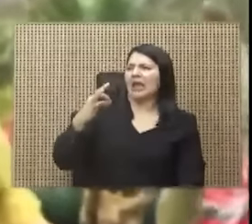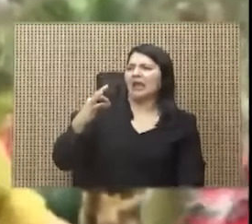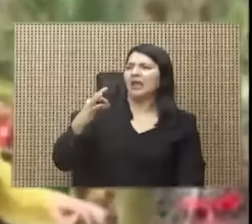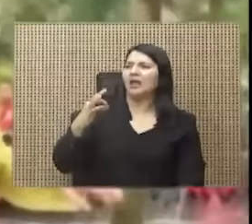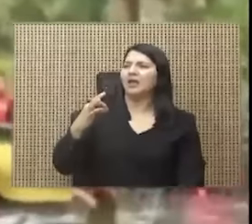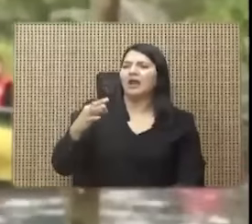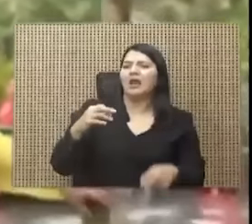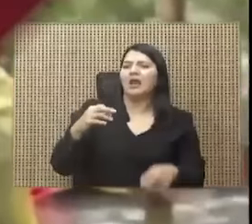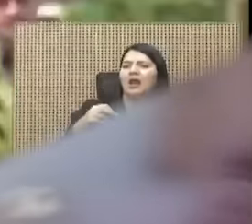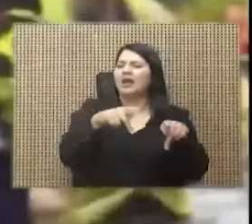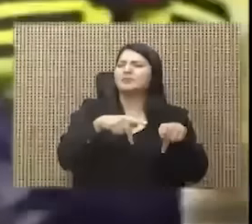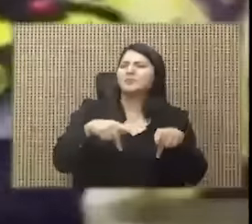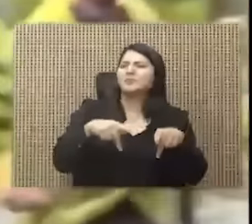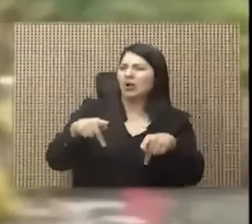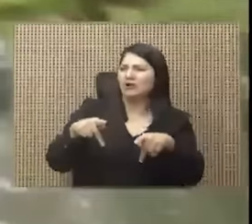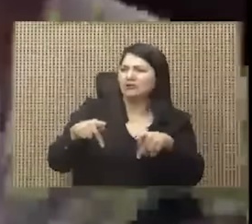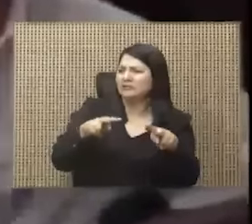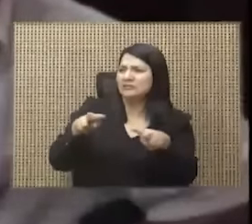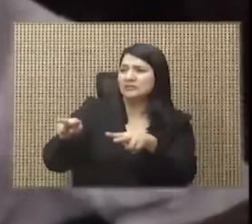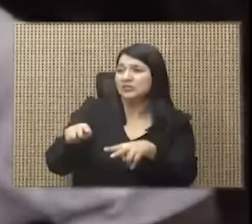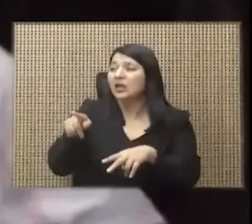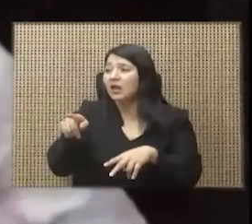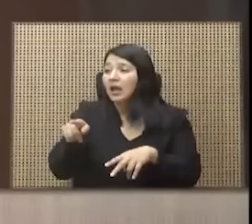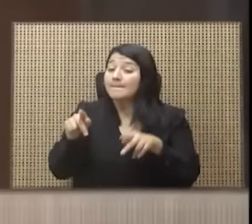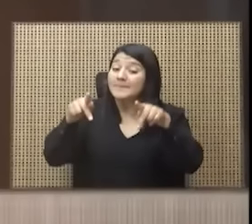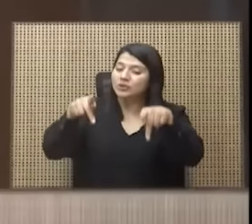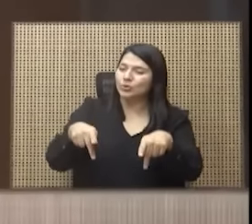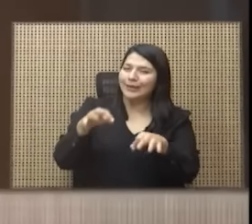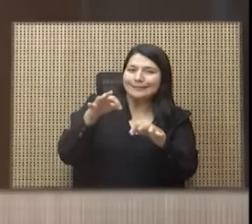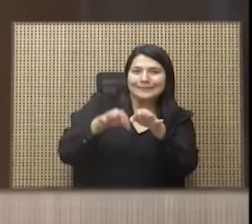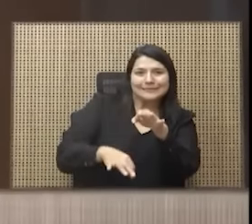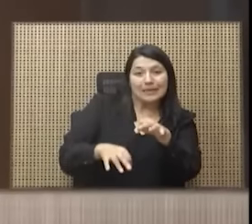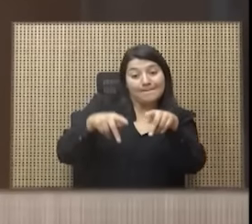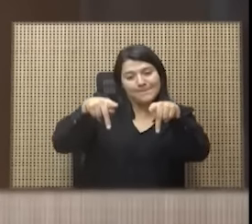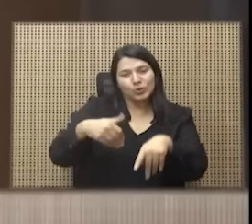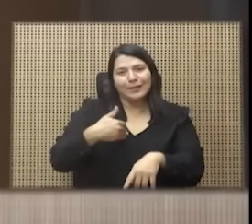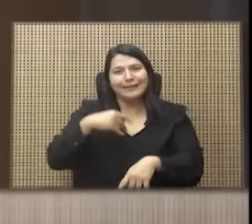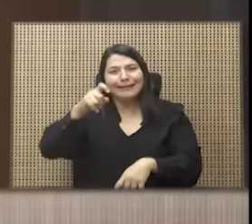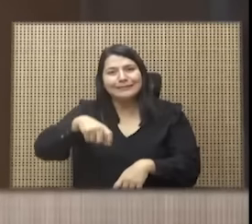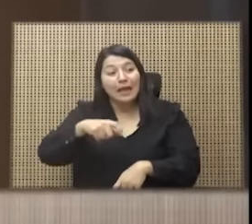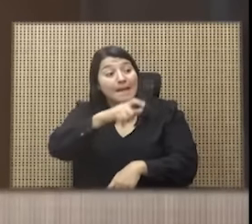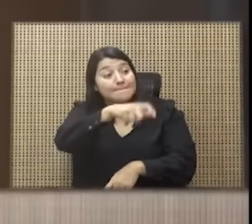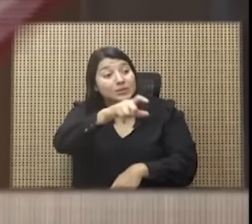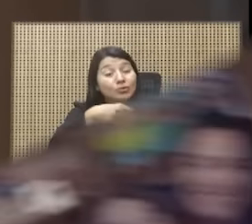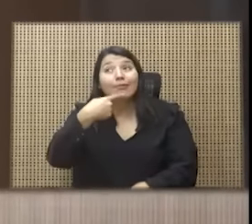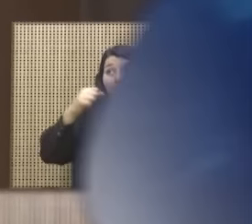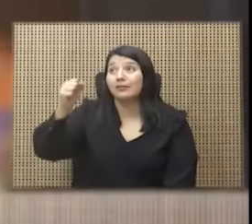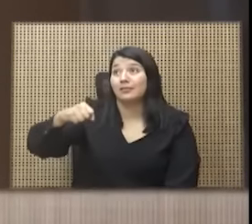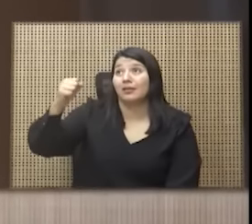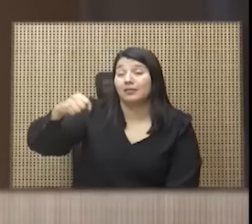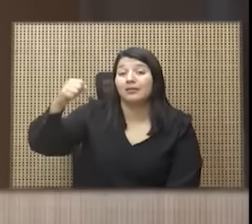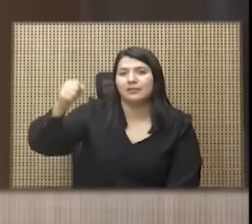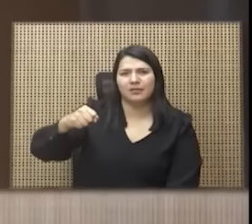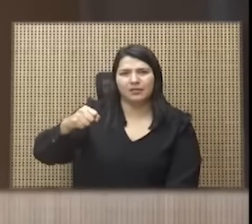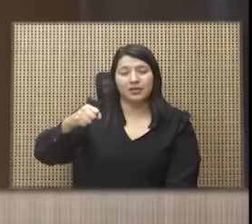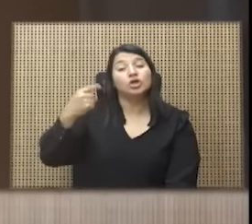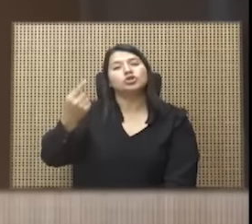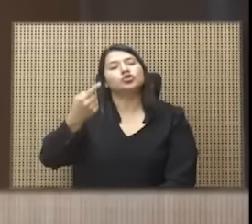gente sencilla, a la necesitada, a la que dice que sí a todo con tal de que le den